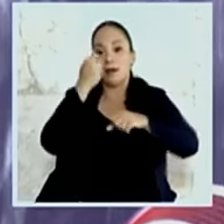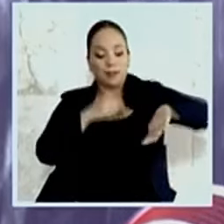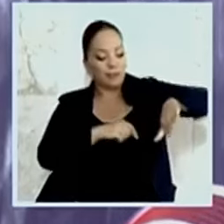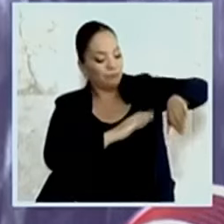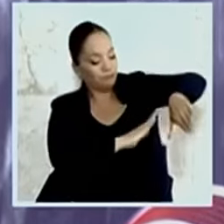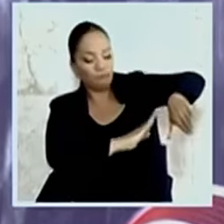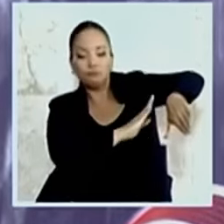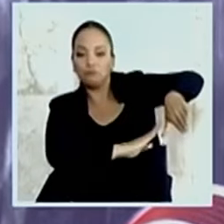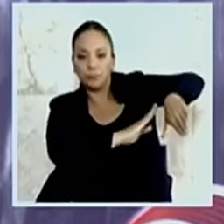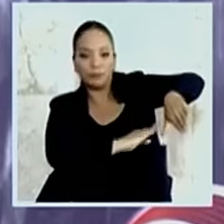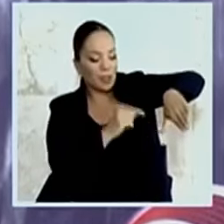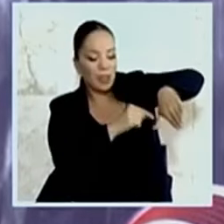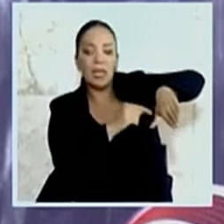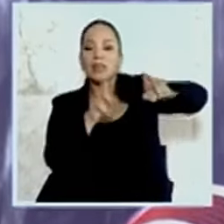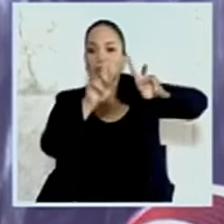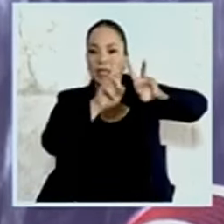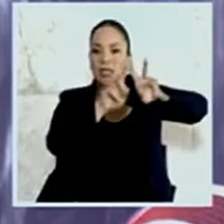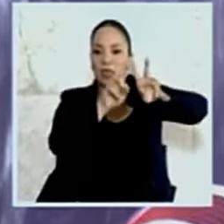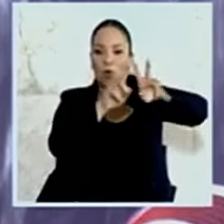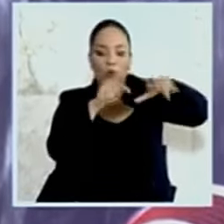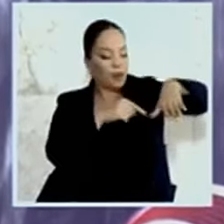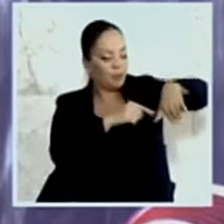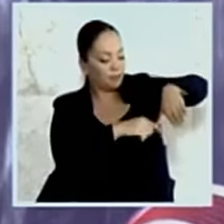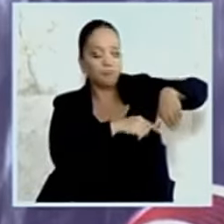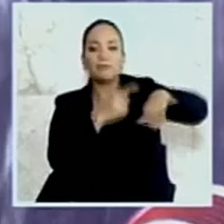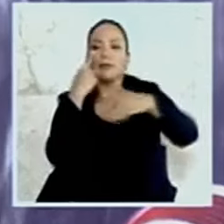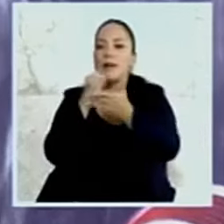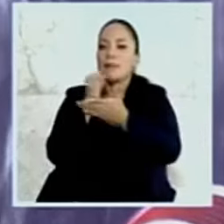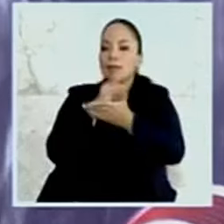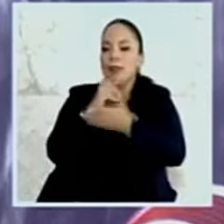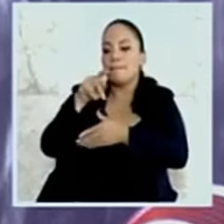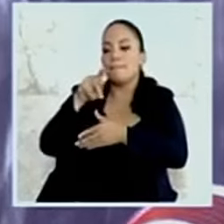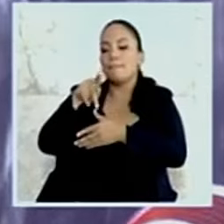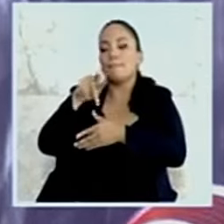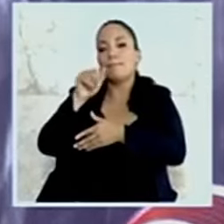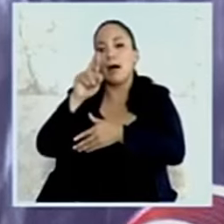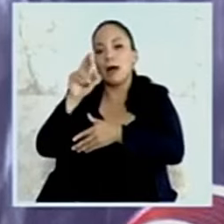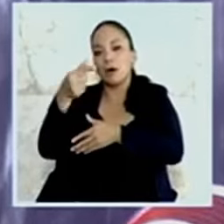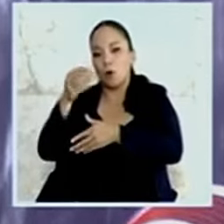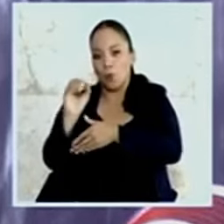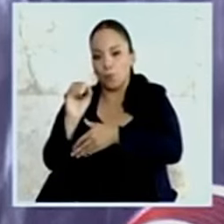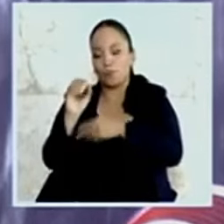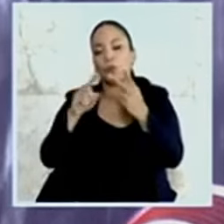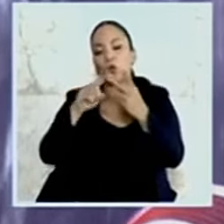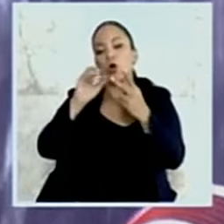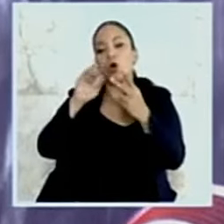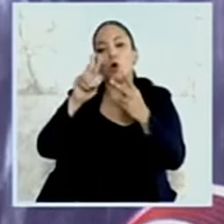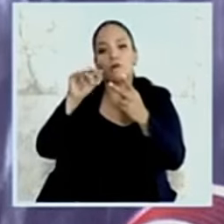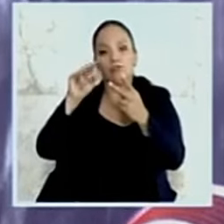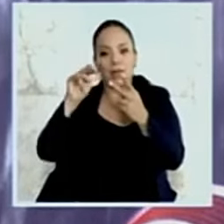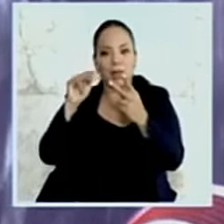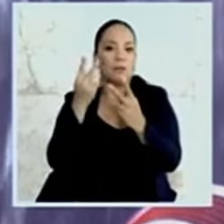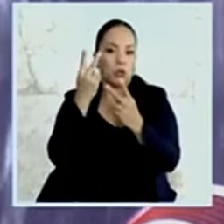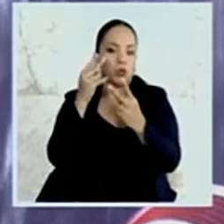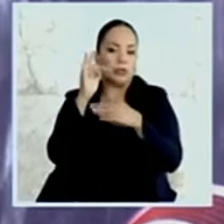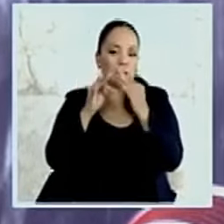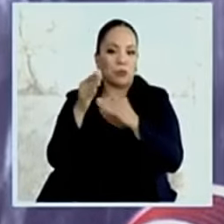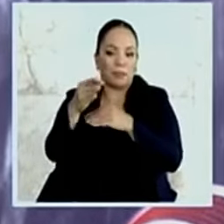recursos pesqueros. Esta investigación va dirigida a pescadores de la zona de Guanacaste y la parte interna del Golfo de